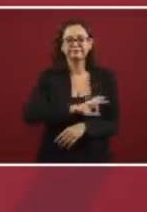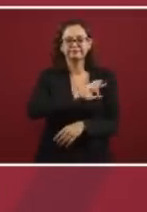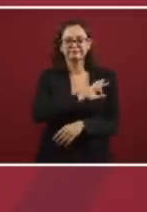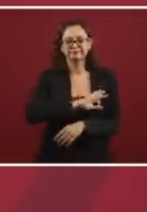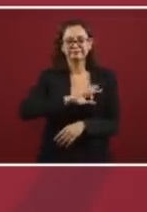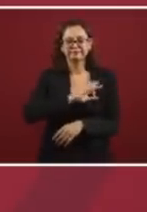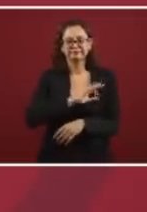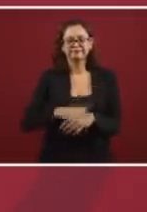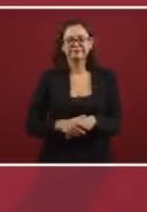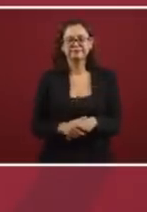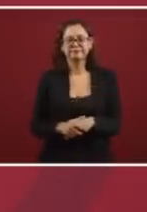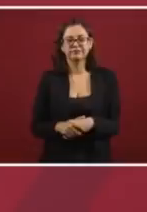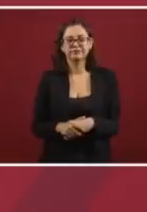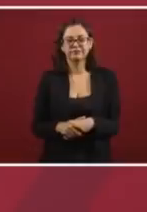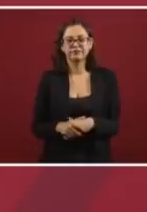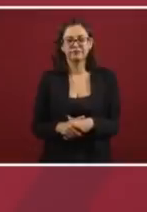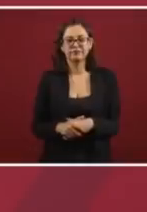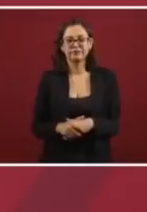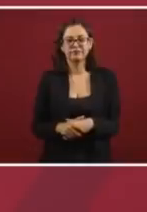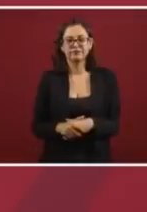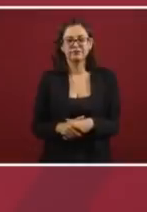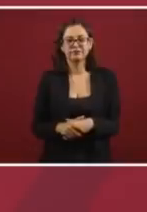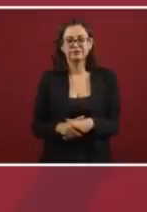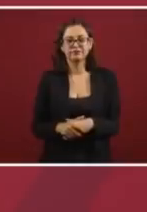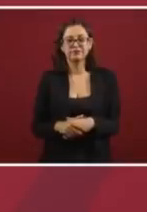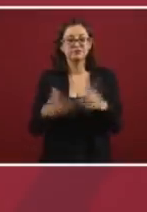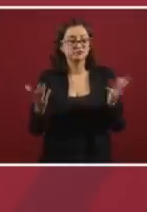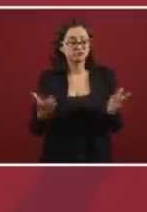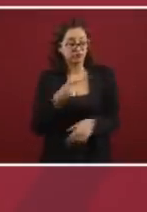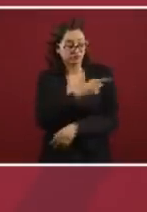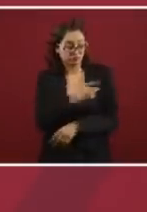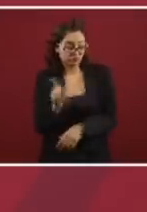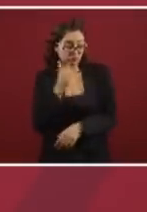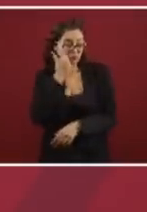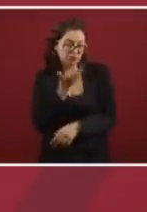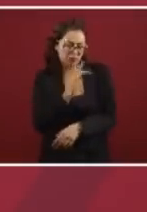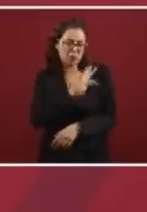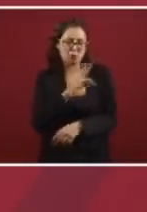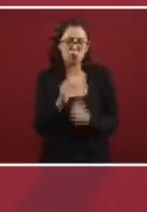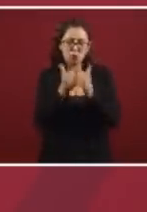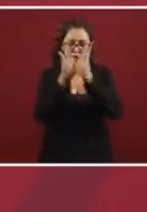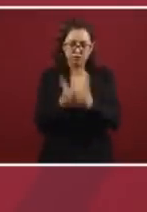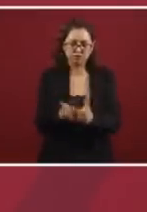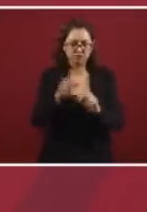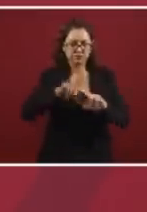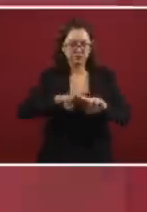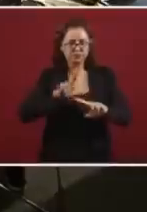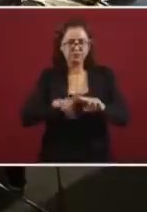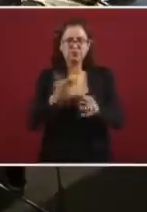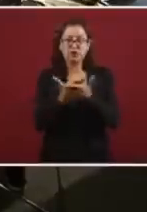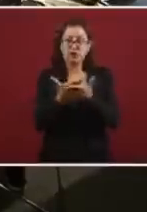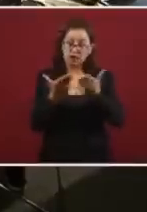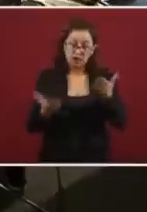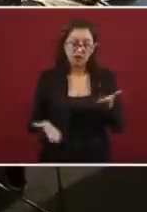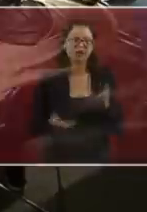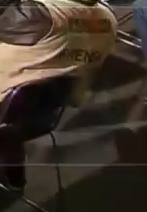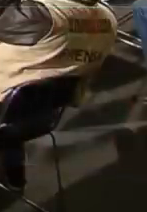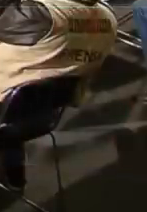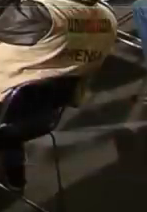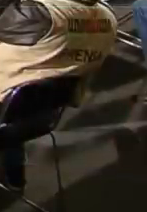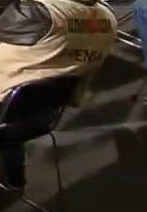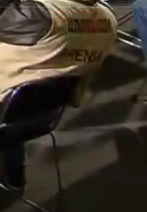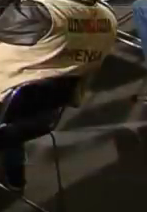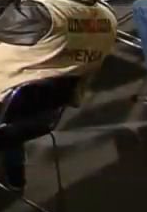y si éste lo consideran se pueden quedar aquí este ahora viene lo